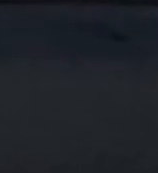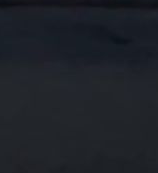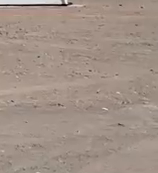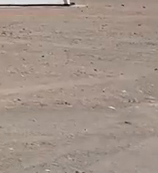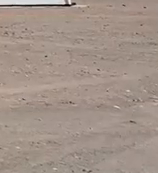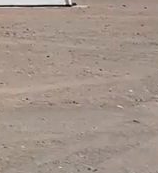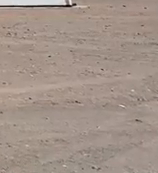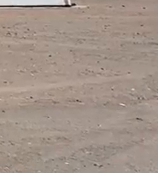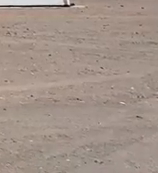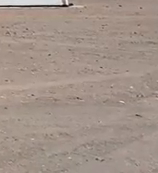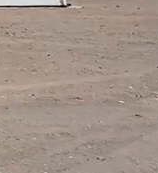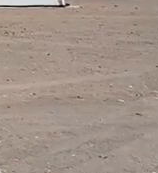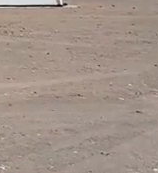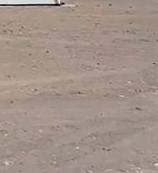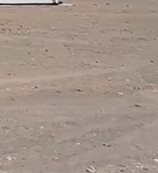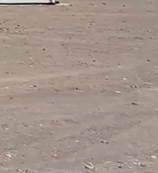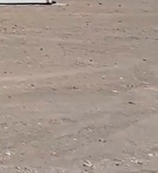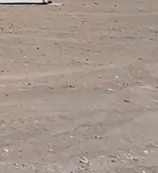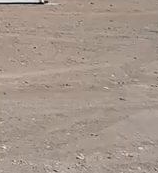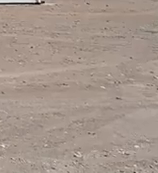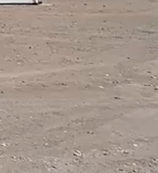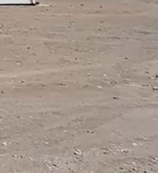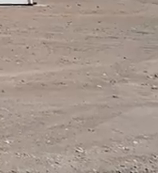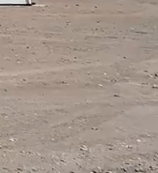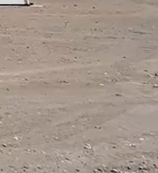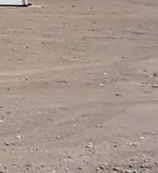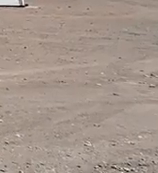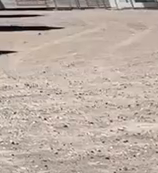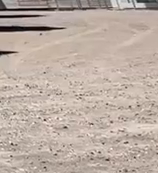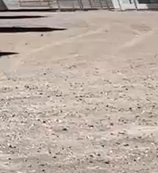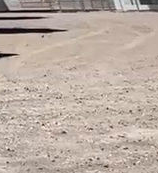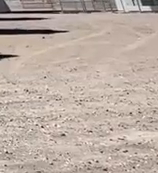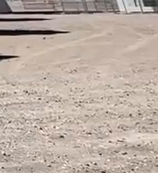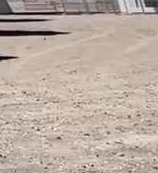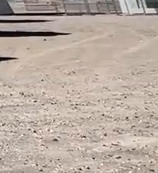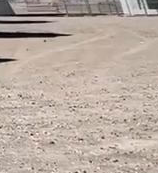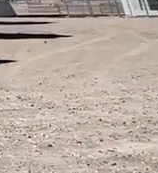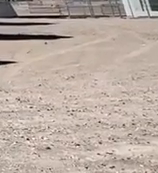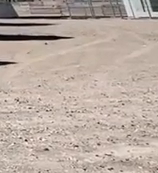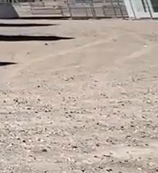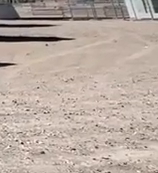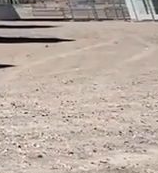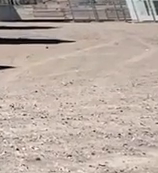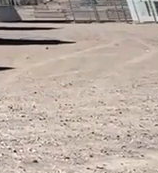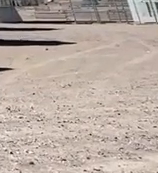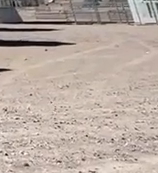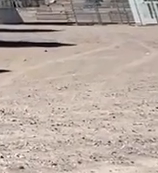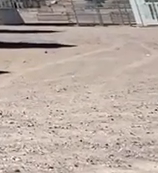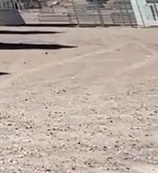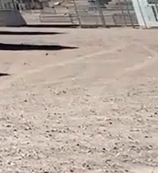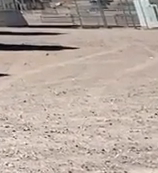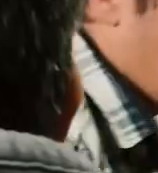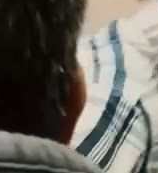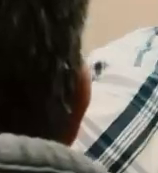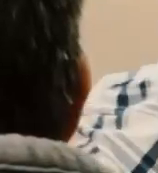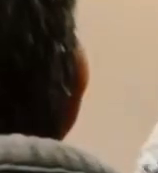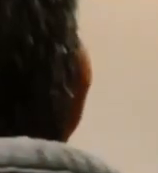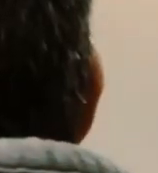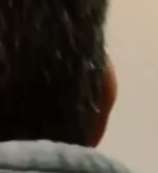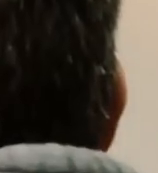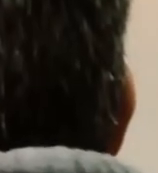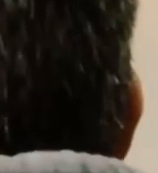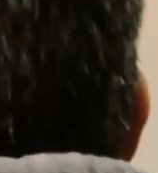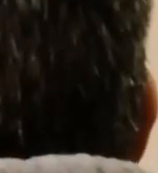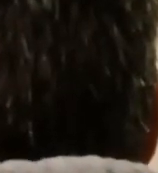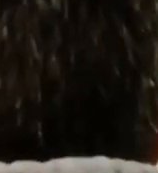ubicados en nuestro territorio cómo nos relacionamos con este universo observado desde chile Cómo